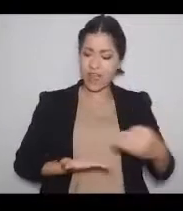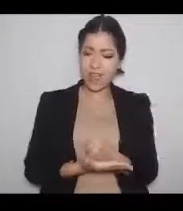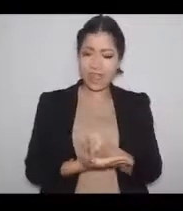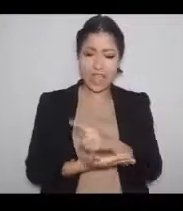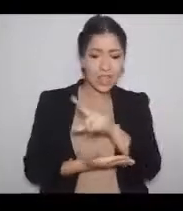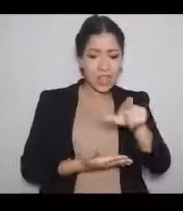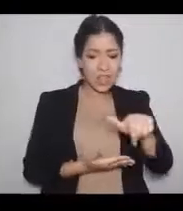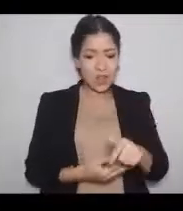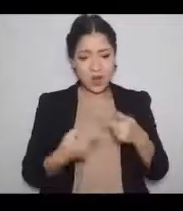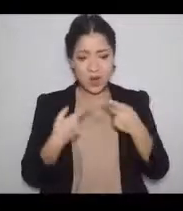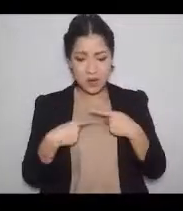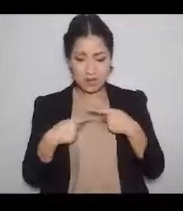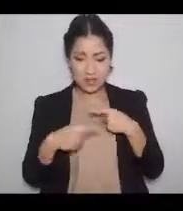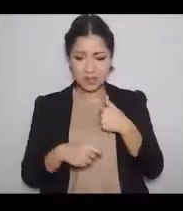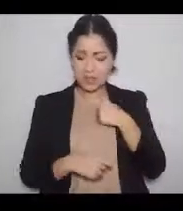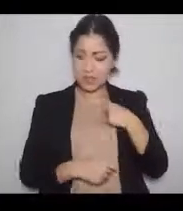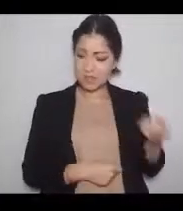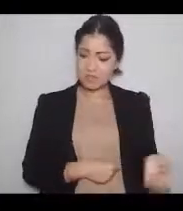enemigo!